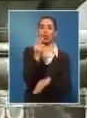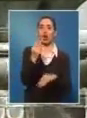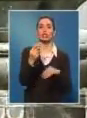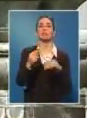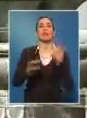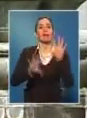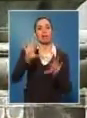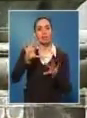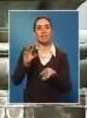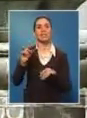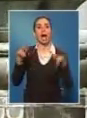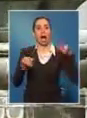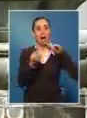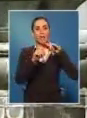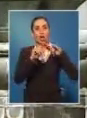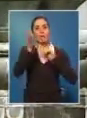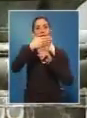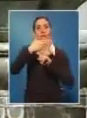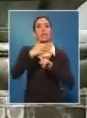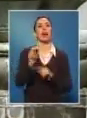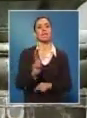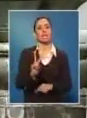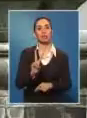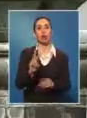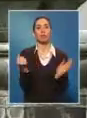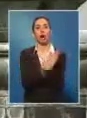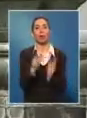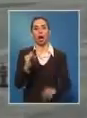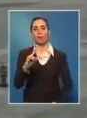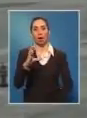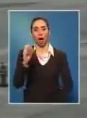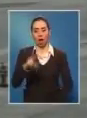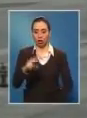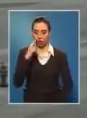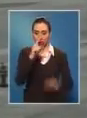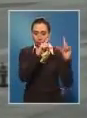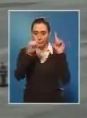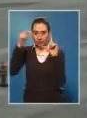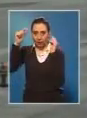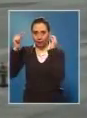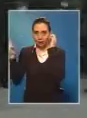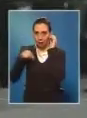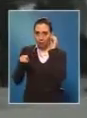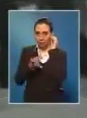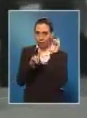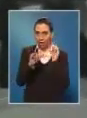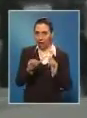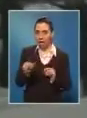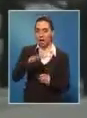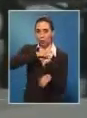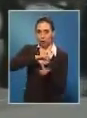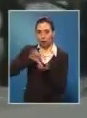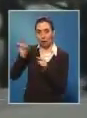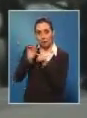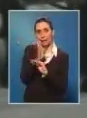avión venezolano, de bandera venezolana, Falcon. Vamos a revisar imágenes de la llegada de Zelaya a nuestro país. Una gira que inició